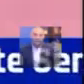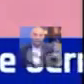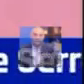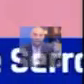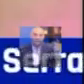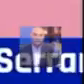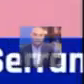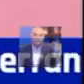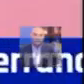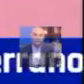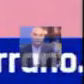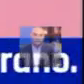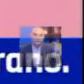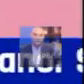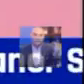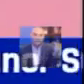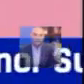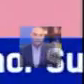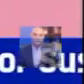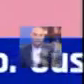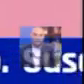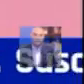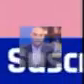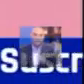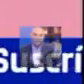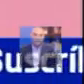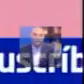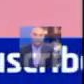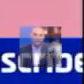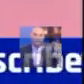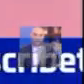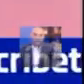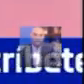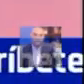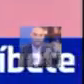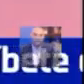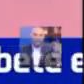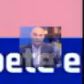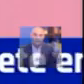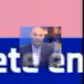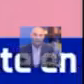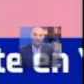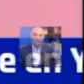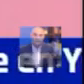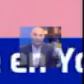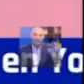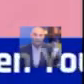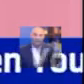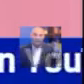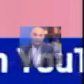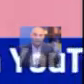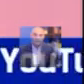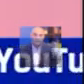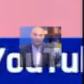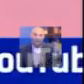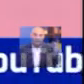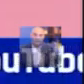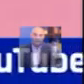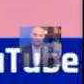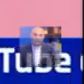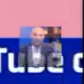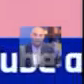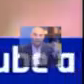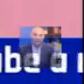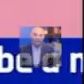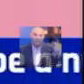un ejemplo. En la cumbre del CELAC vinieron más de 20 jefes de Estado en este país. Se reunieron en la misma mesa más de 20 jefes de Estado.